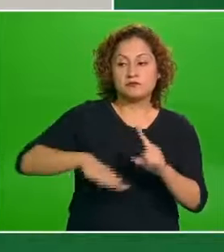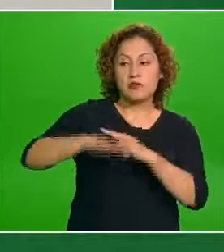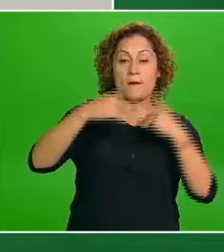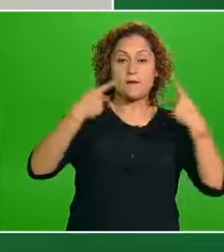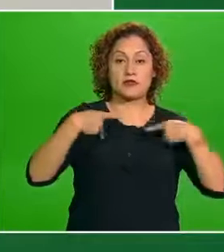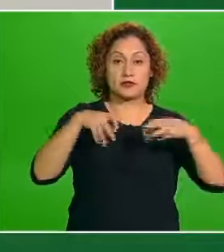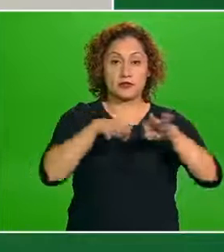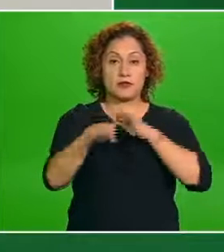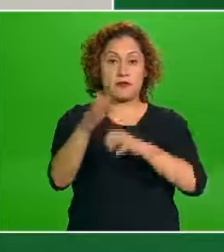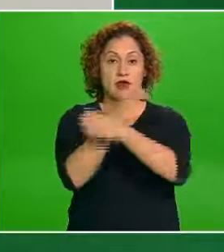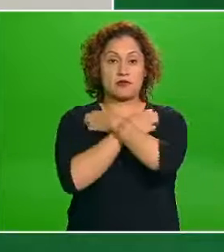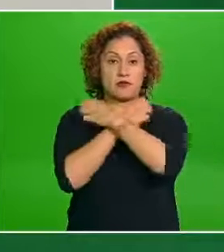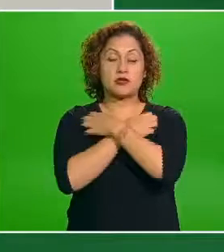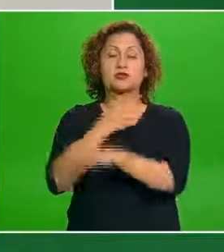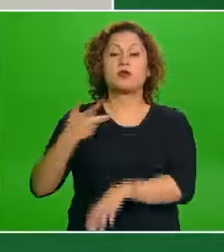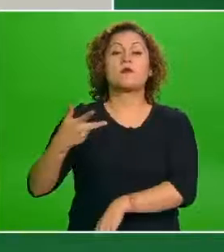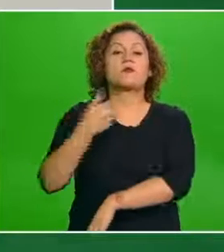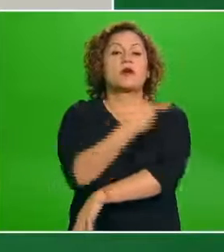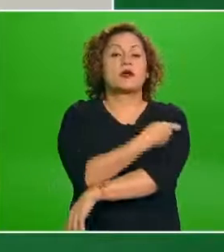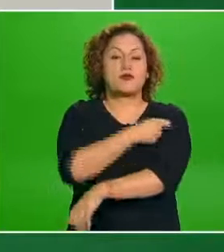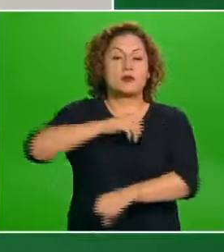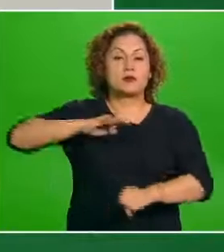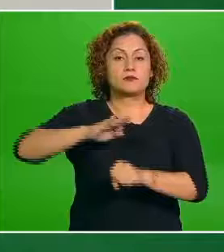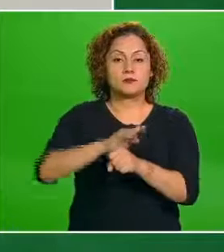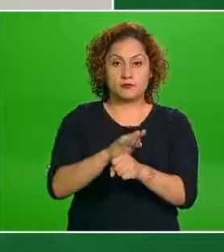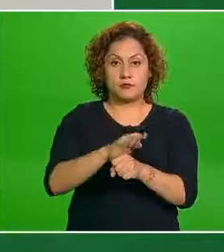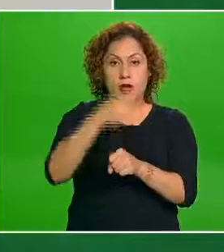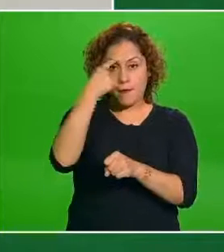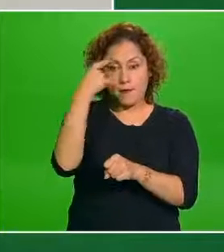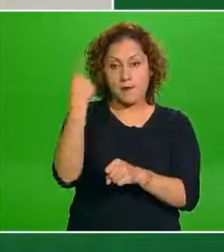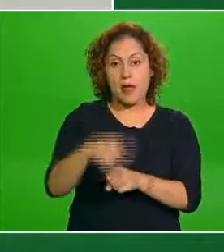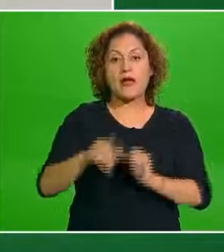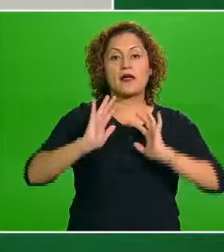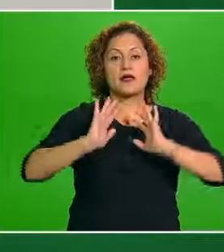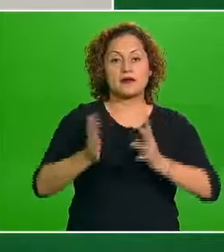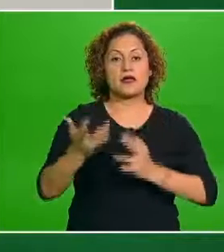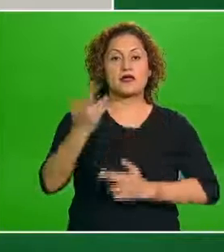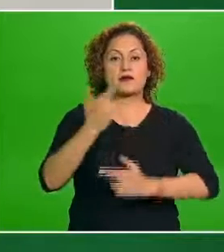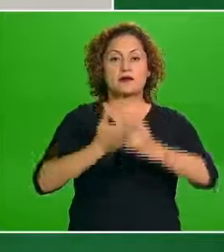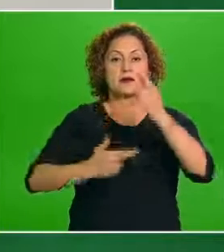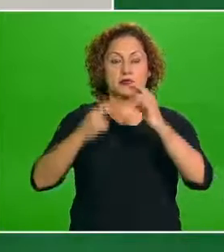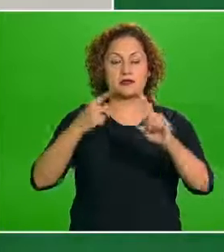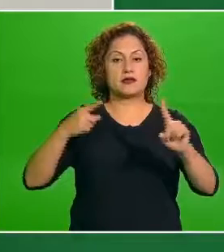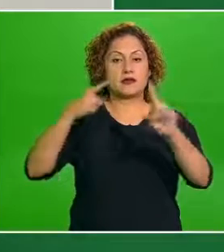educación puedan estar vacunados y protegidos para poder contribuir a